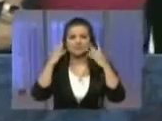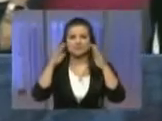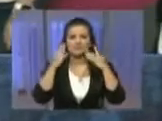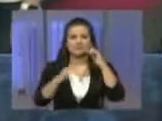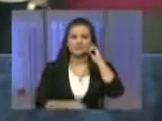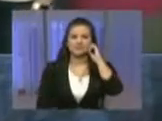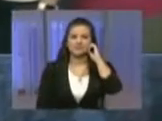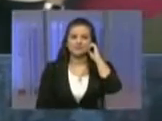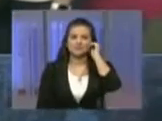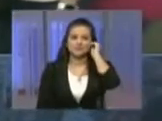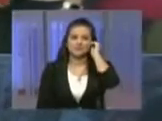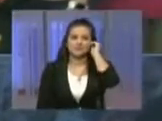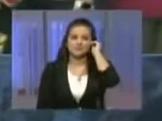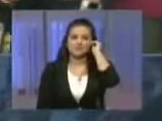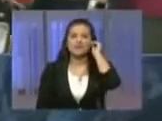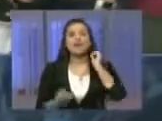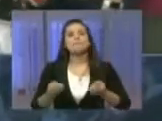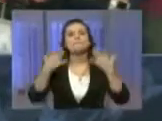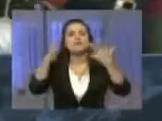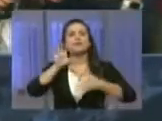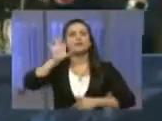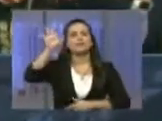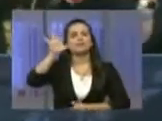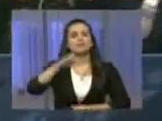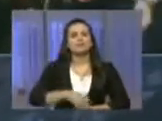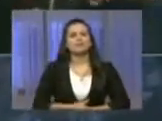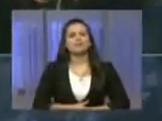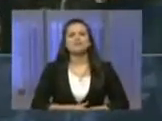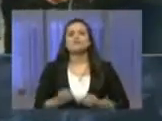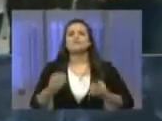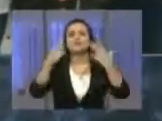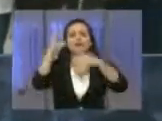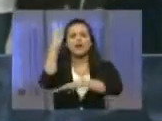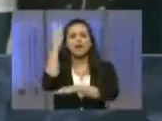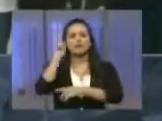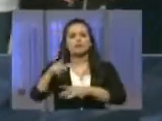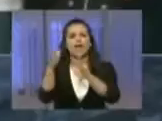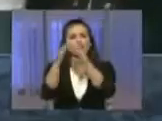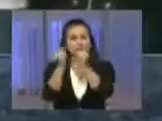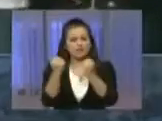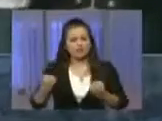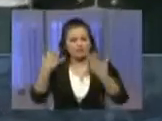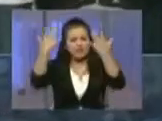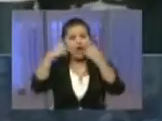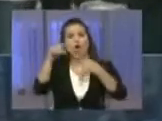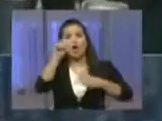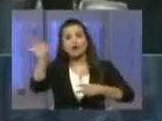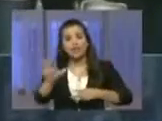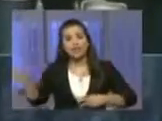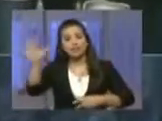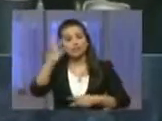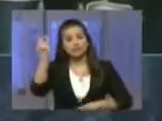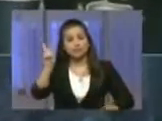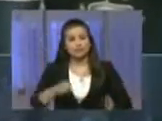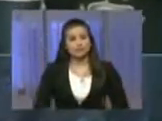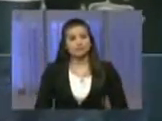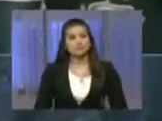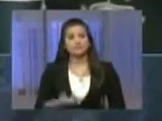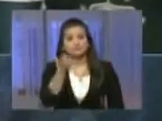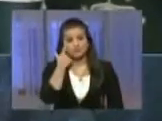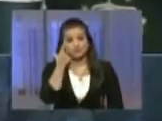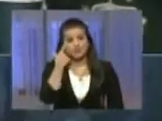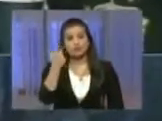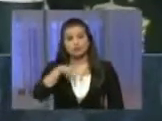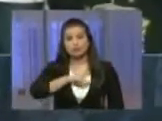patria Que viva la patria que vivao que viva suate que viva el Oriente del país miren por dónde hemos estado